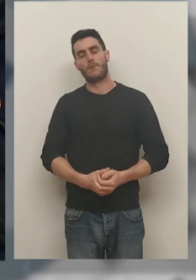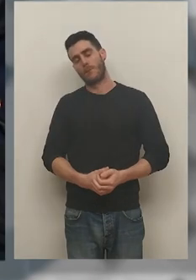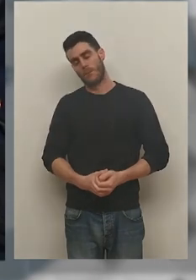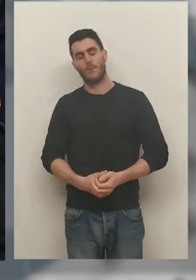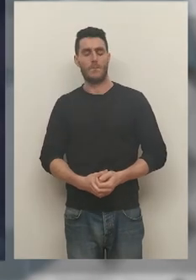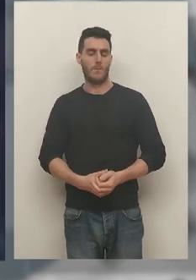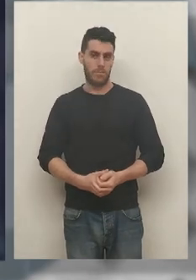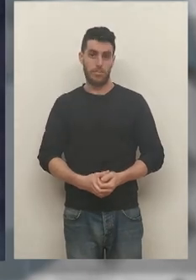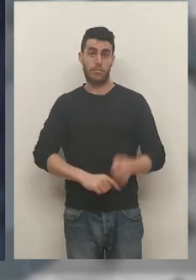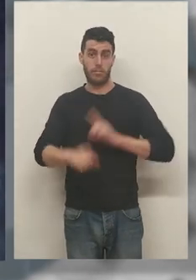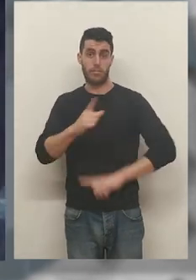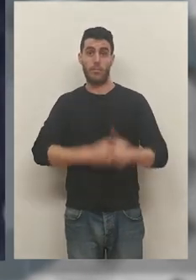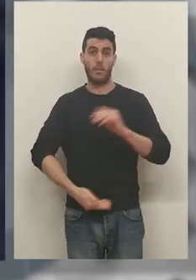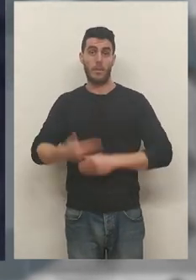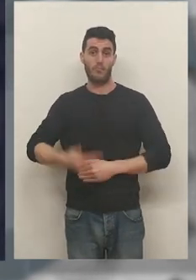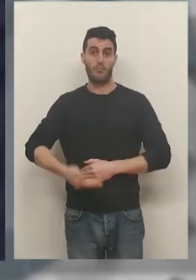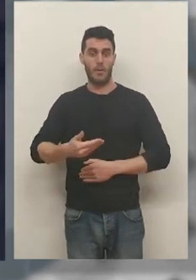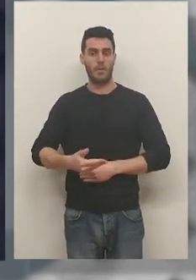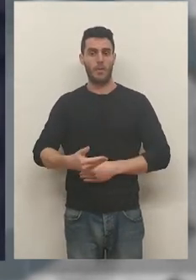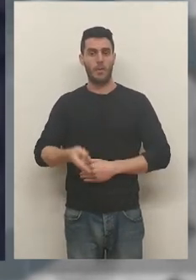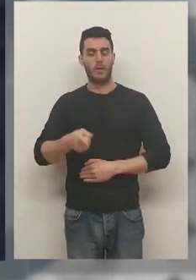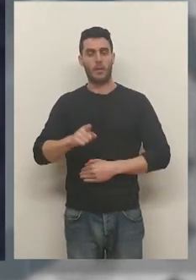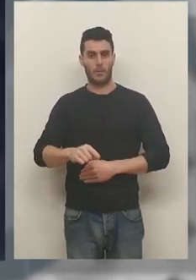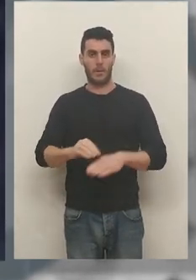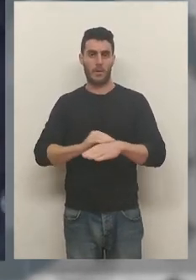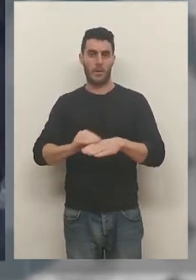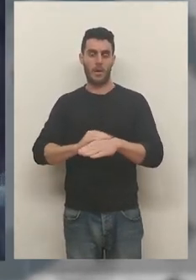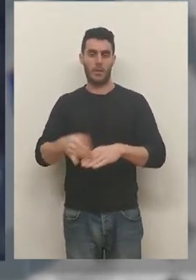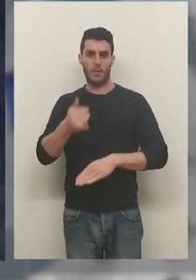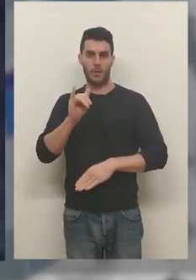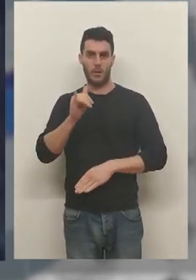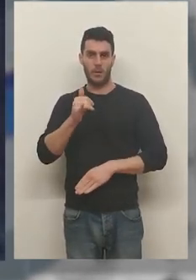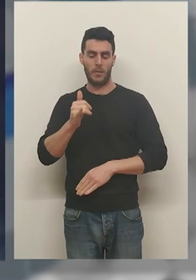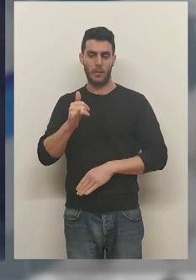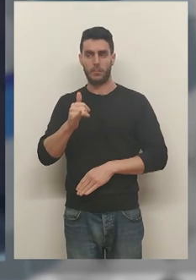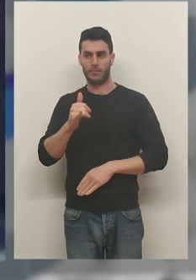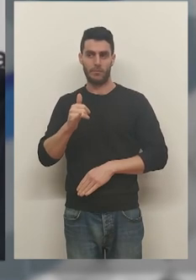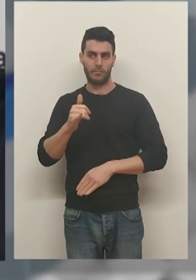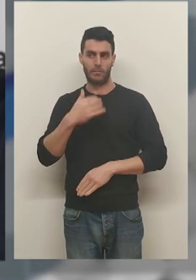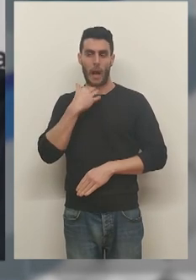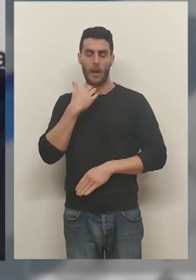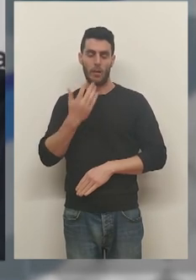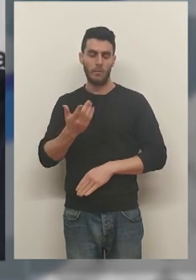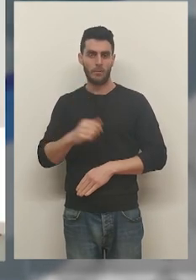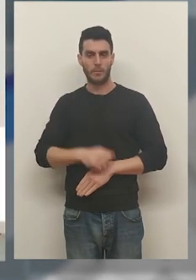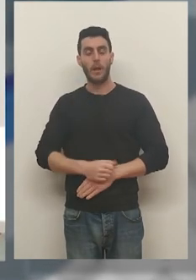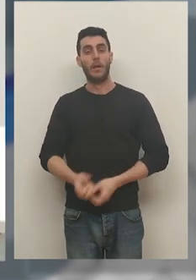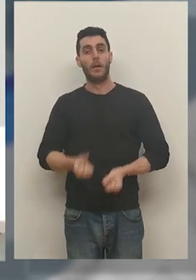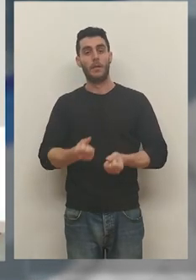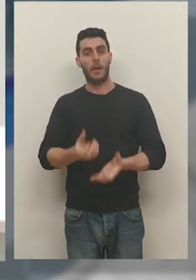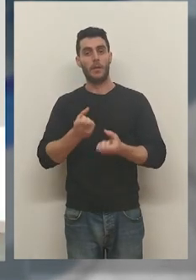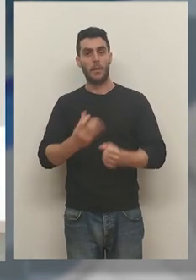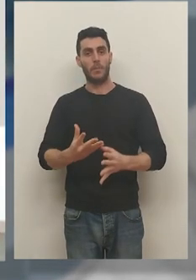clave de mi accidente además de haber bebido algo de bebida alcohólica